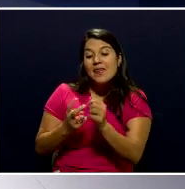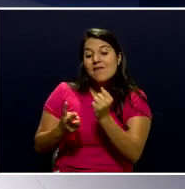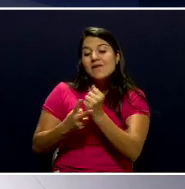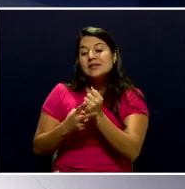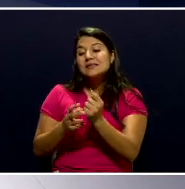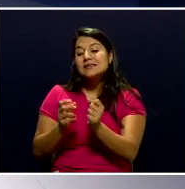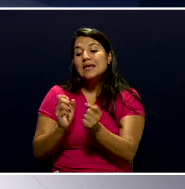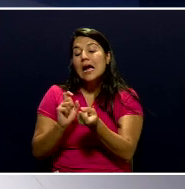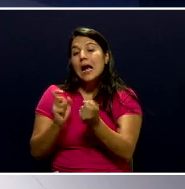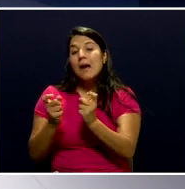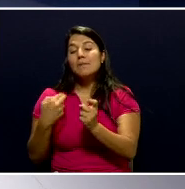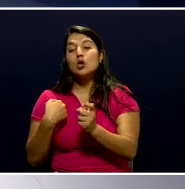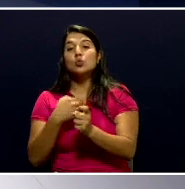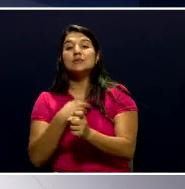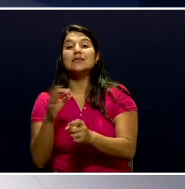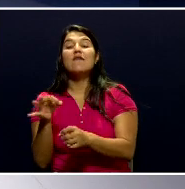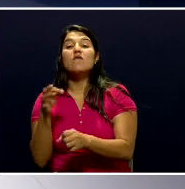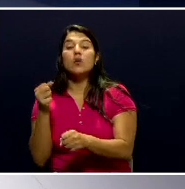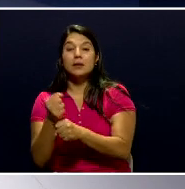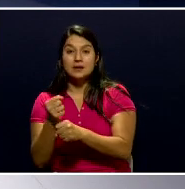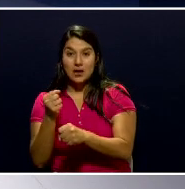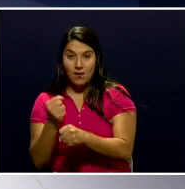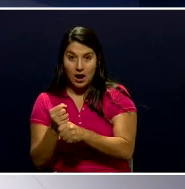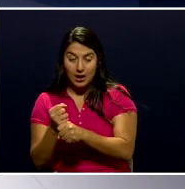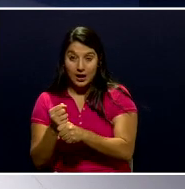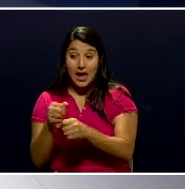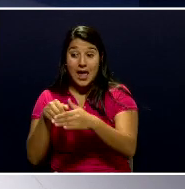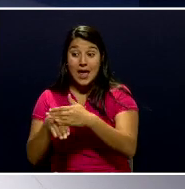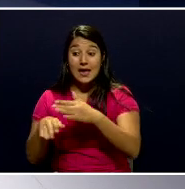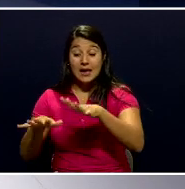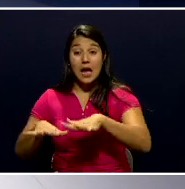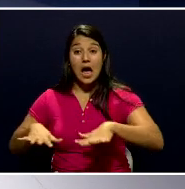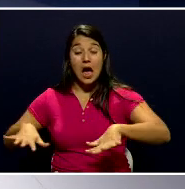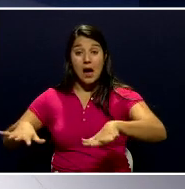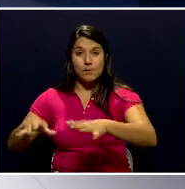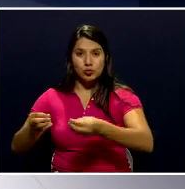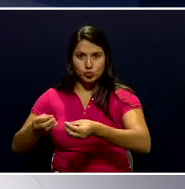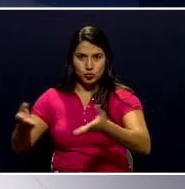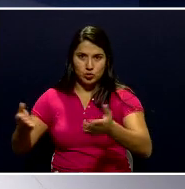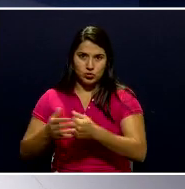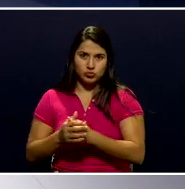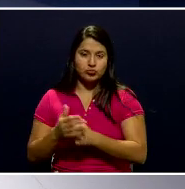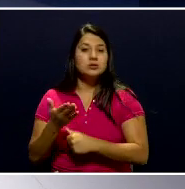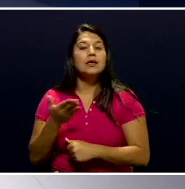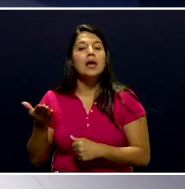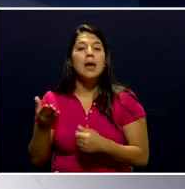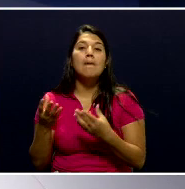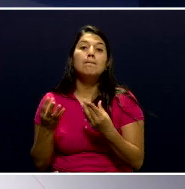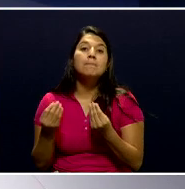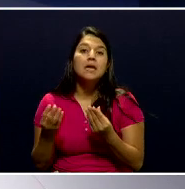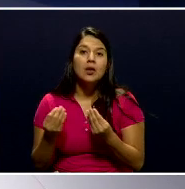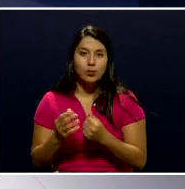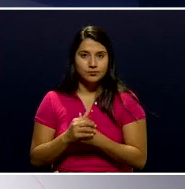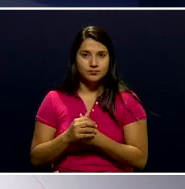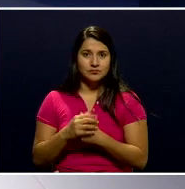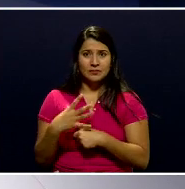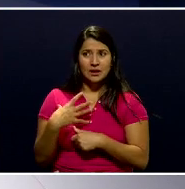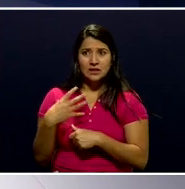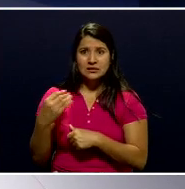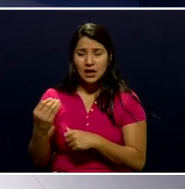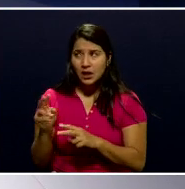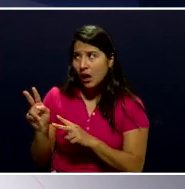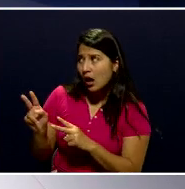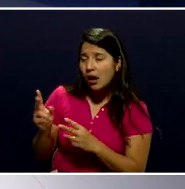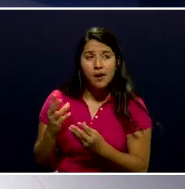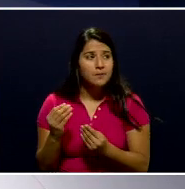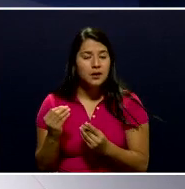operar en esos ámbitos públicos, que es una fuerza de miedo al otro principalmente. Y